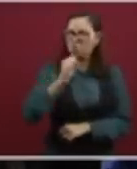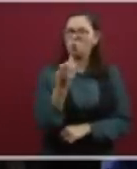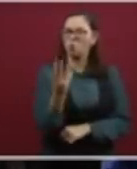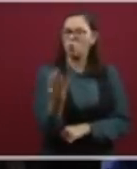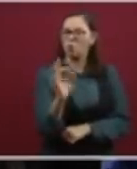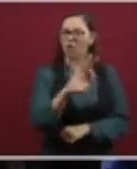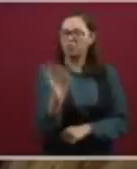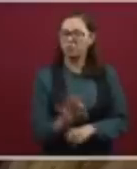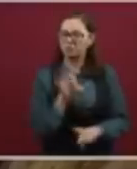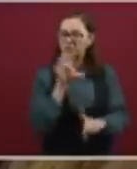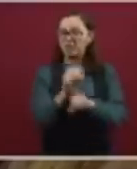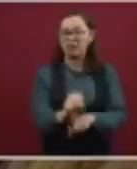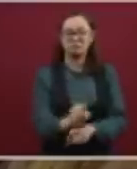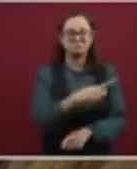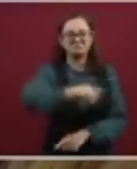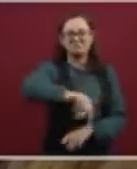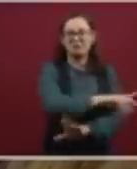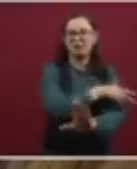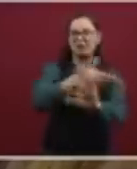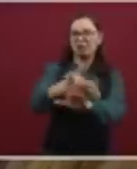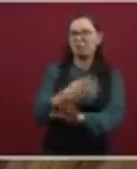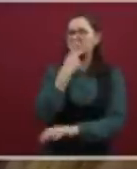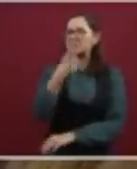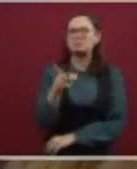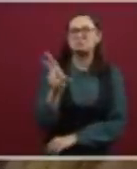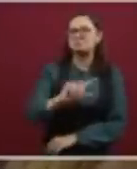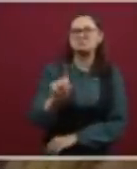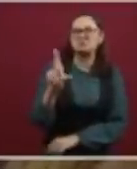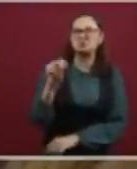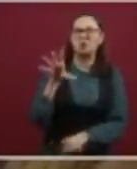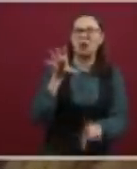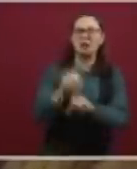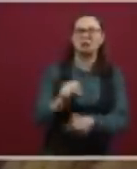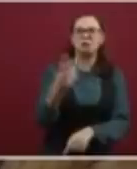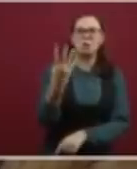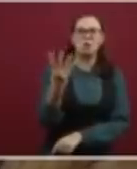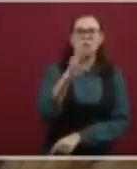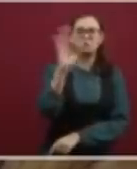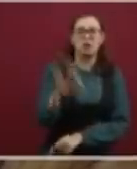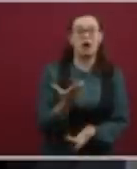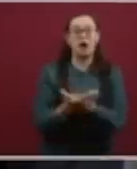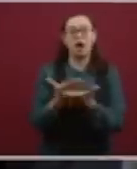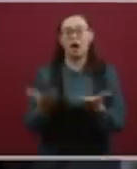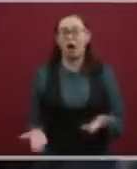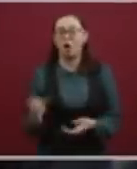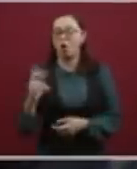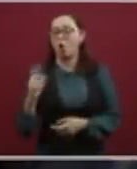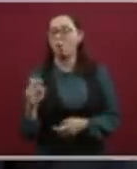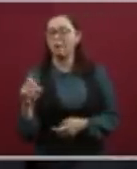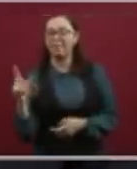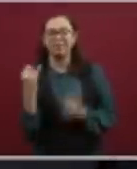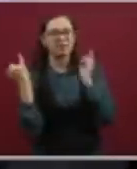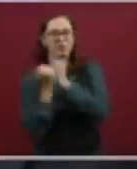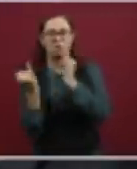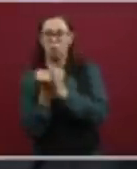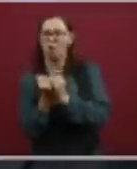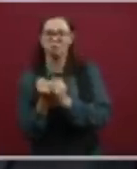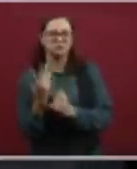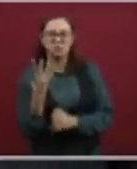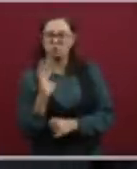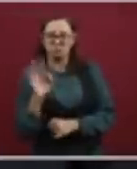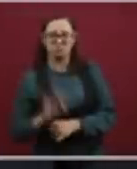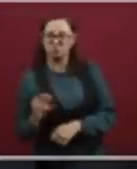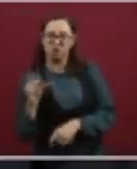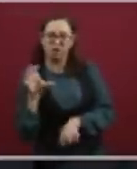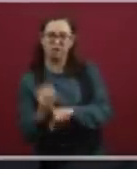adversarios se había dicho que no los va a alcanzar, pero ahora la OCDE sale con este informe. Pues yo sigo sosteniendo